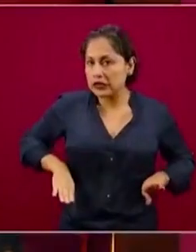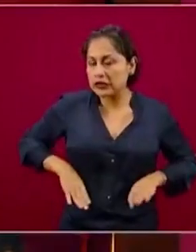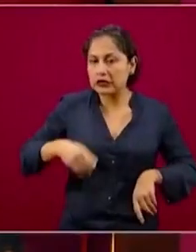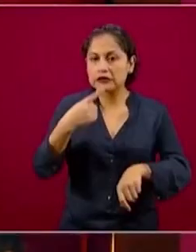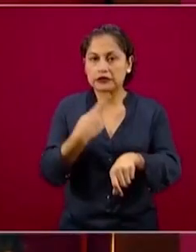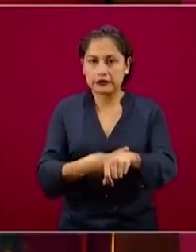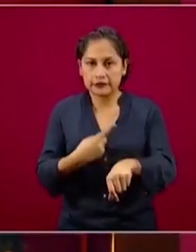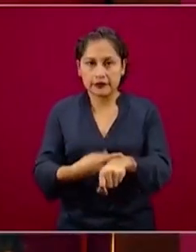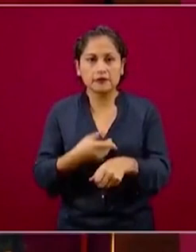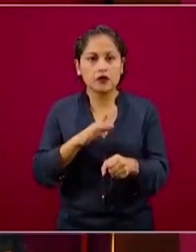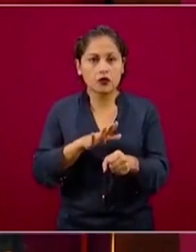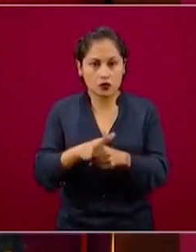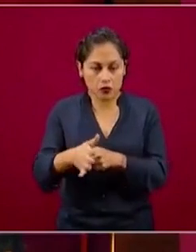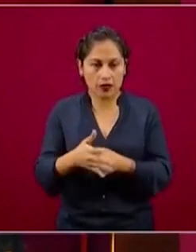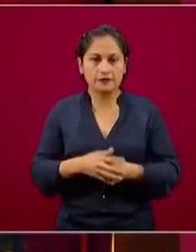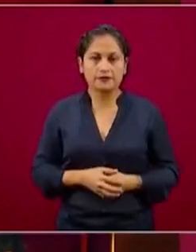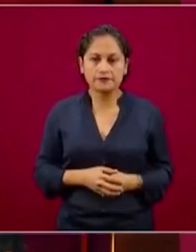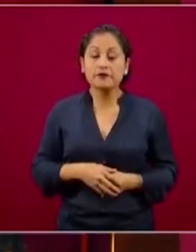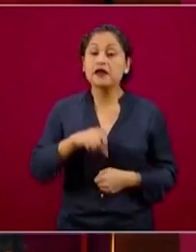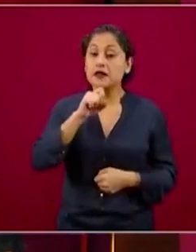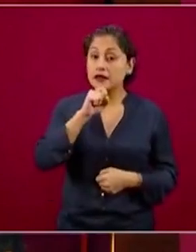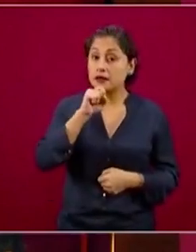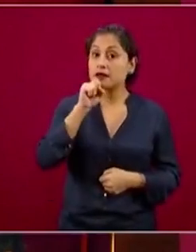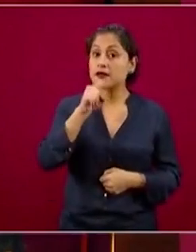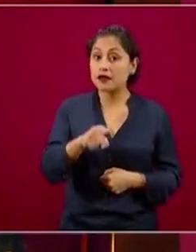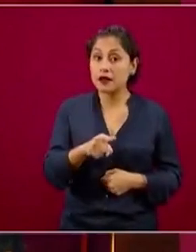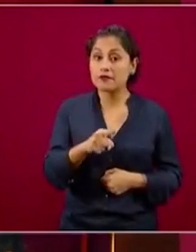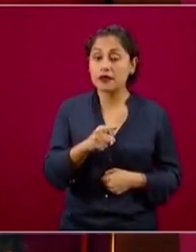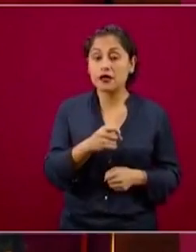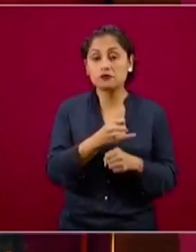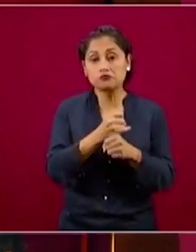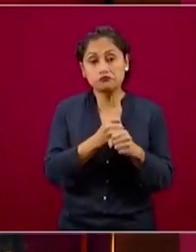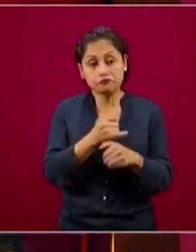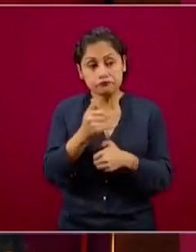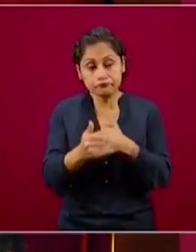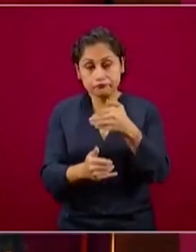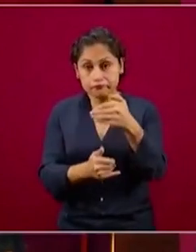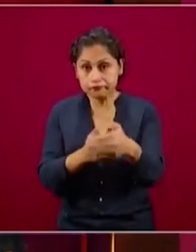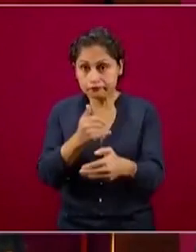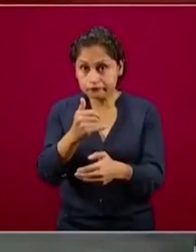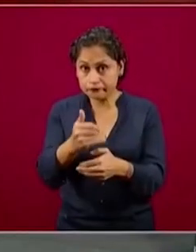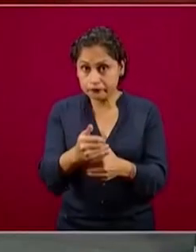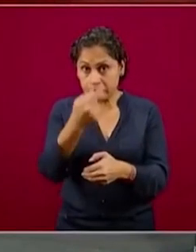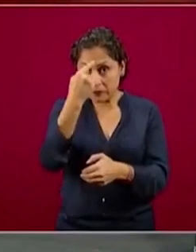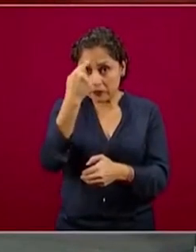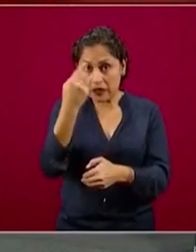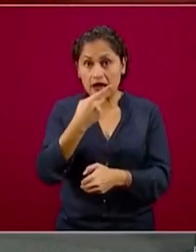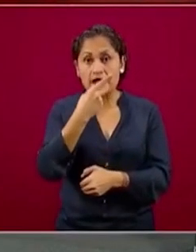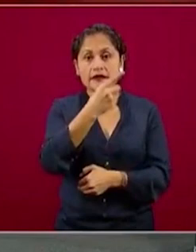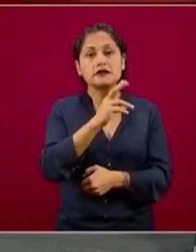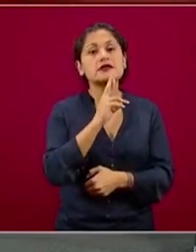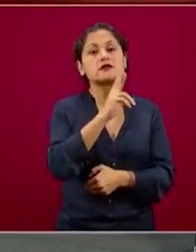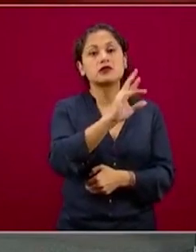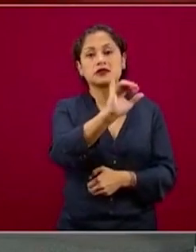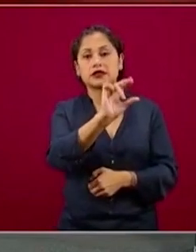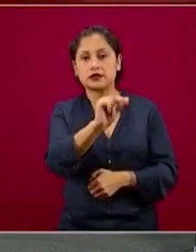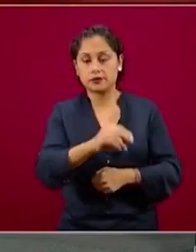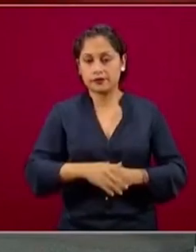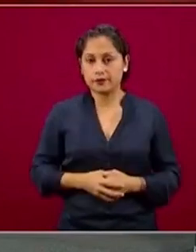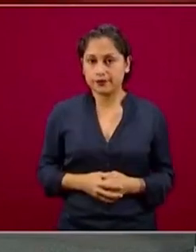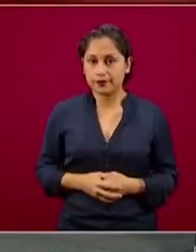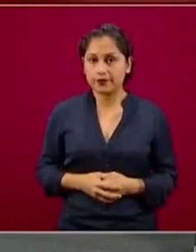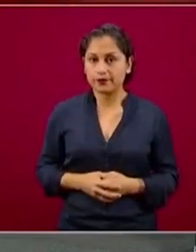mano la atención médica y un seguimiento que en su momento se le realiza hasta la clasificación final del caso en la siguiente